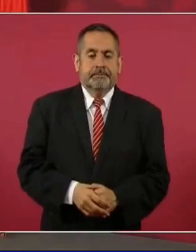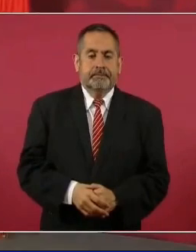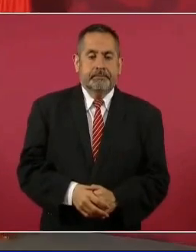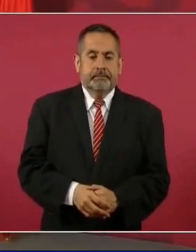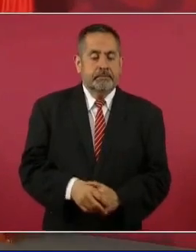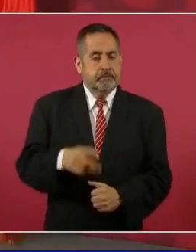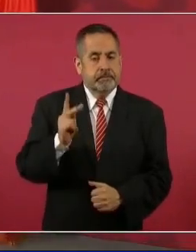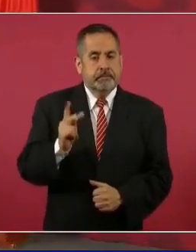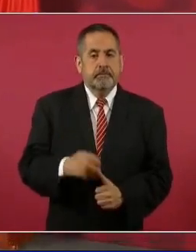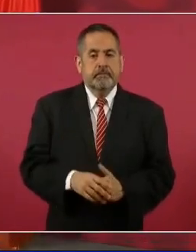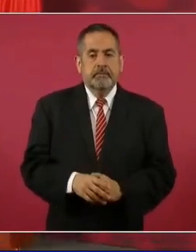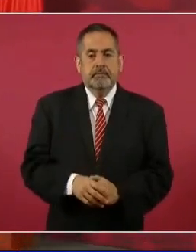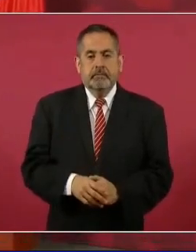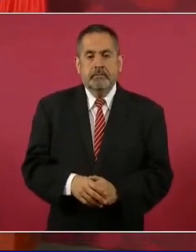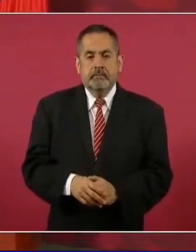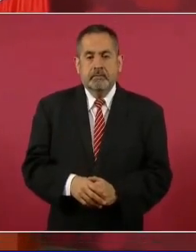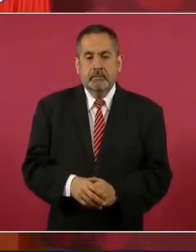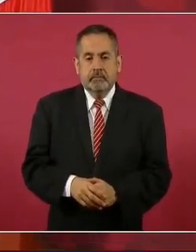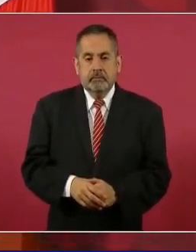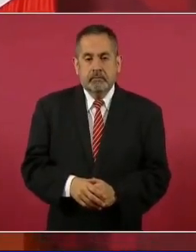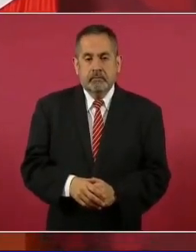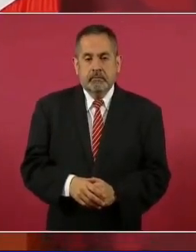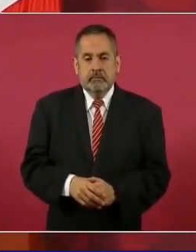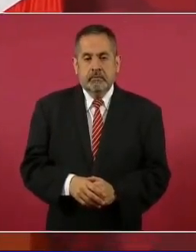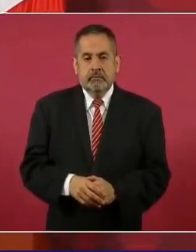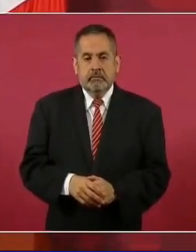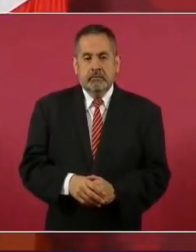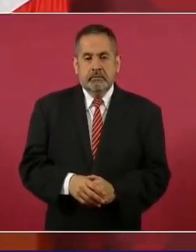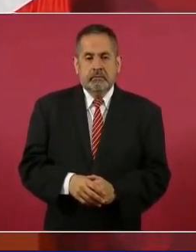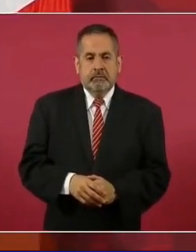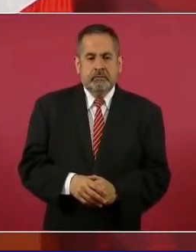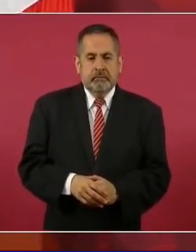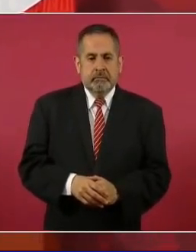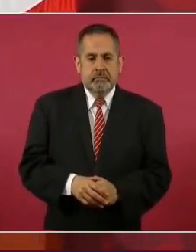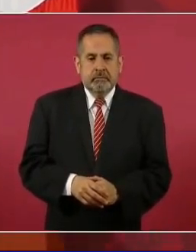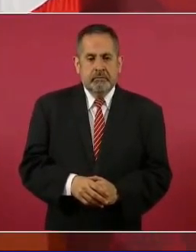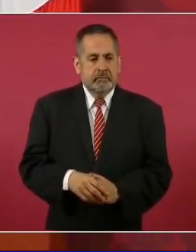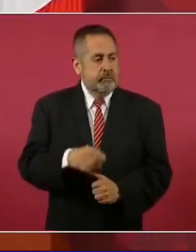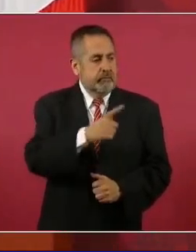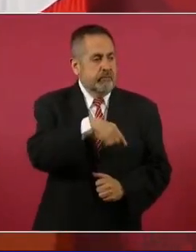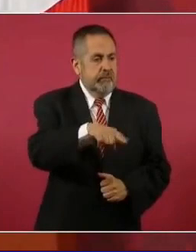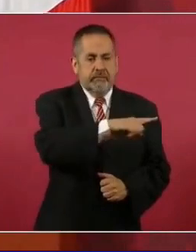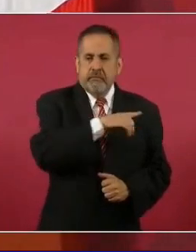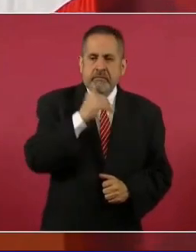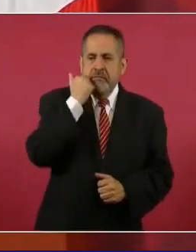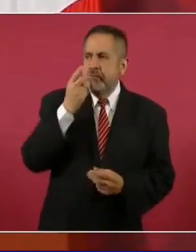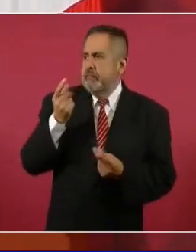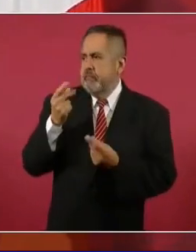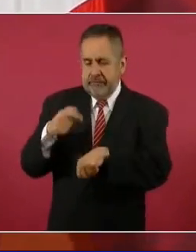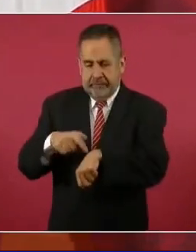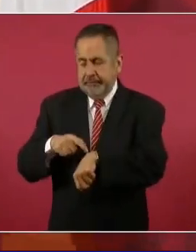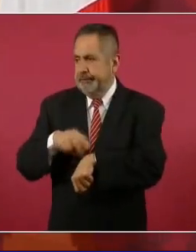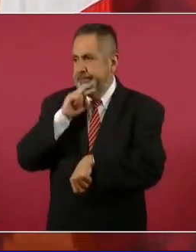Sin embargo, hay quienes ya quisieran que esto se